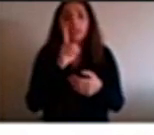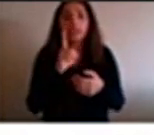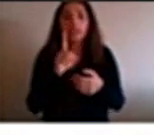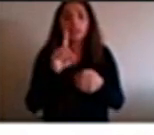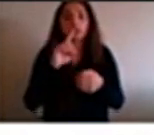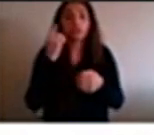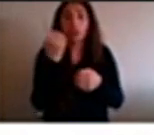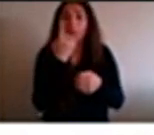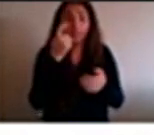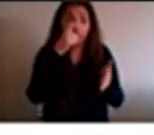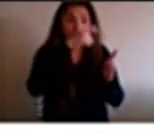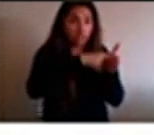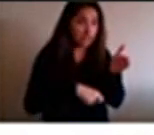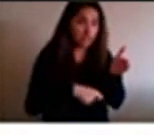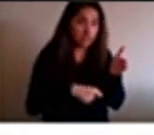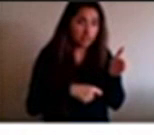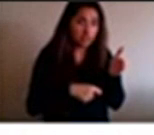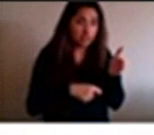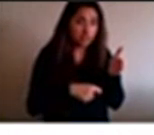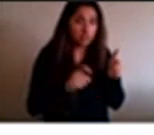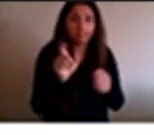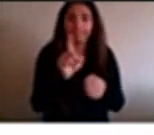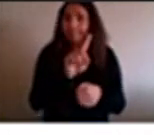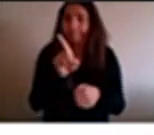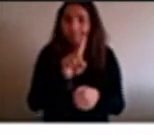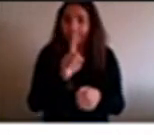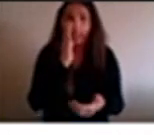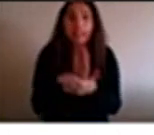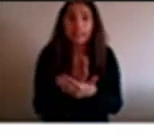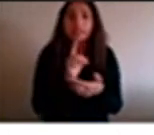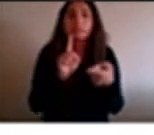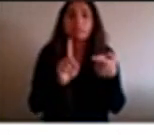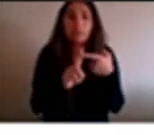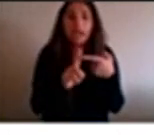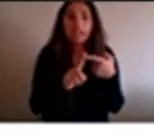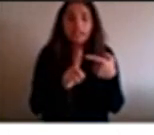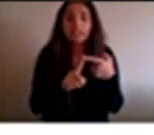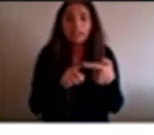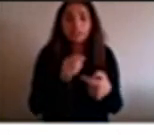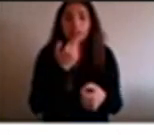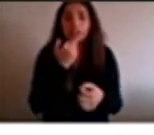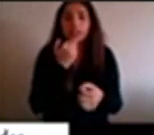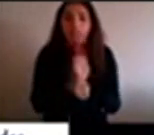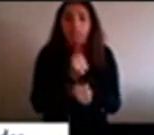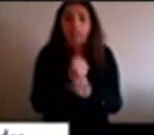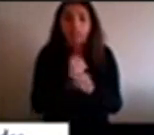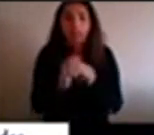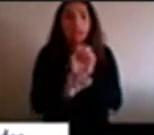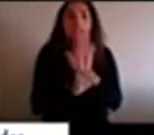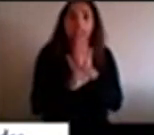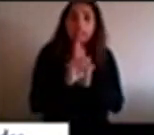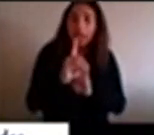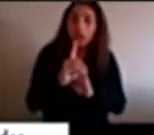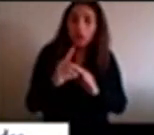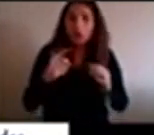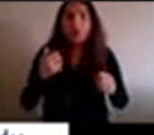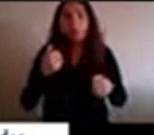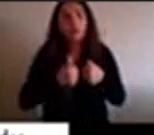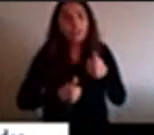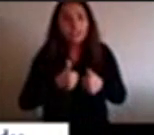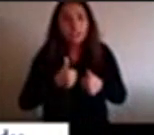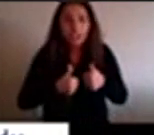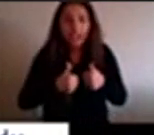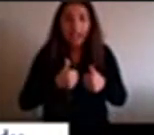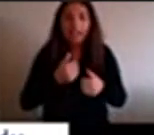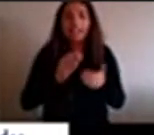charla. Es garantizar su plena participación en el trabajo, en el desarrollo profesional, en el desarrollo personal